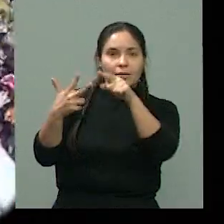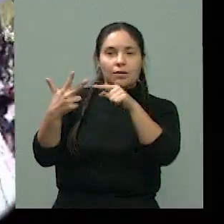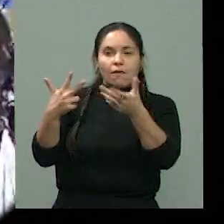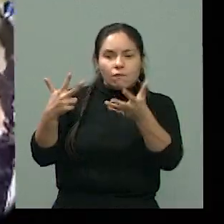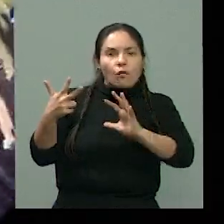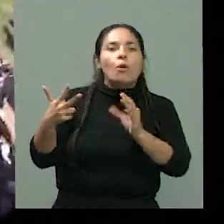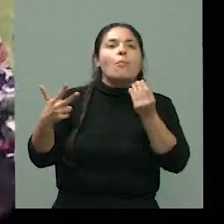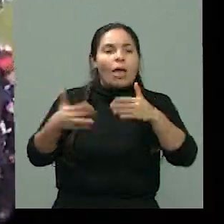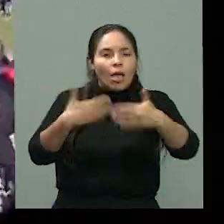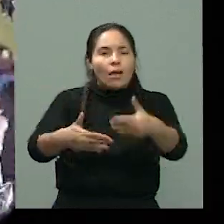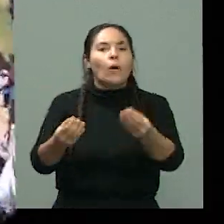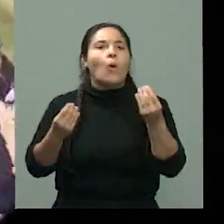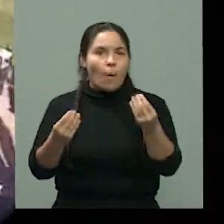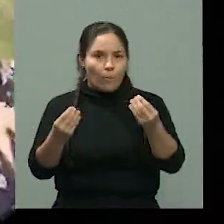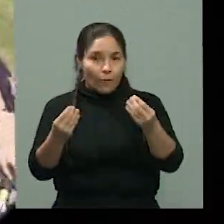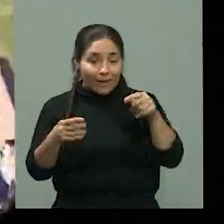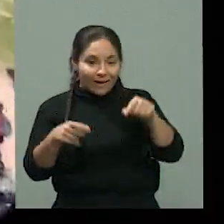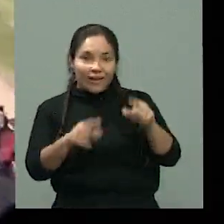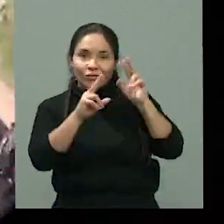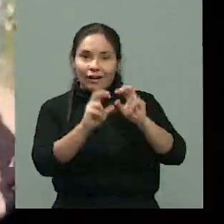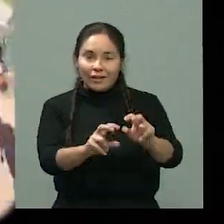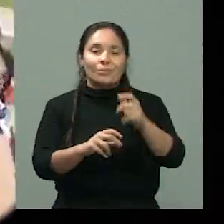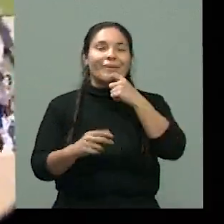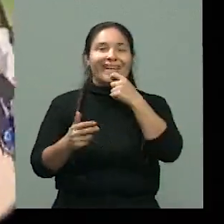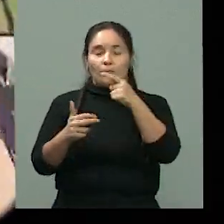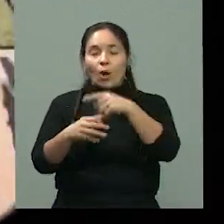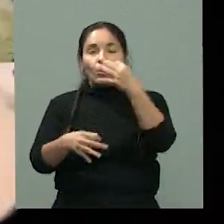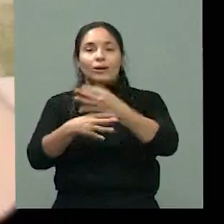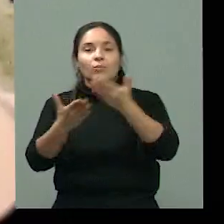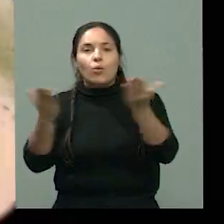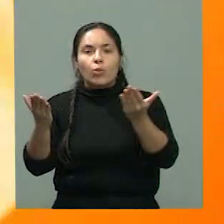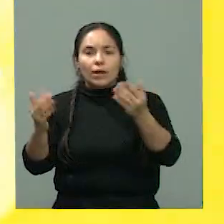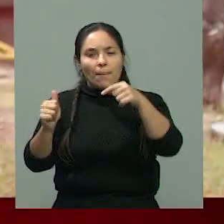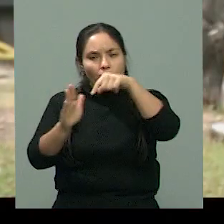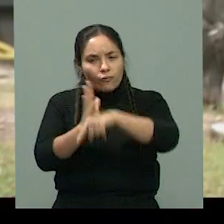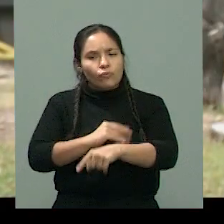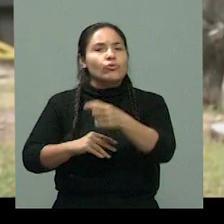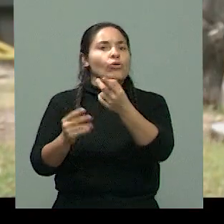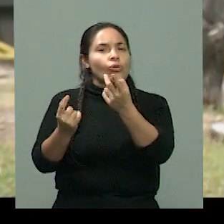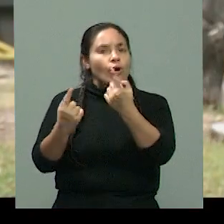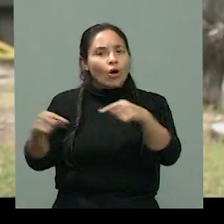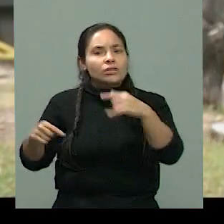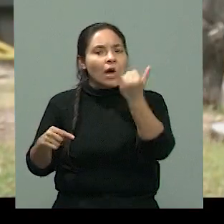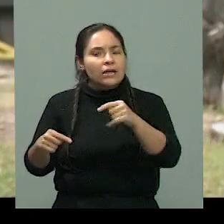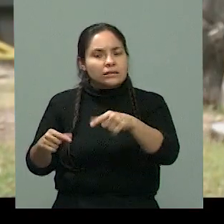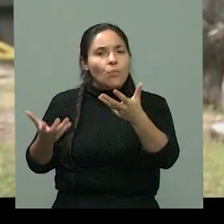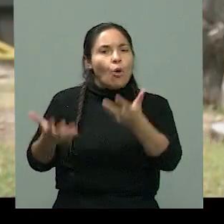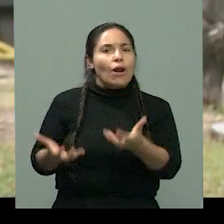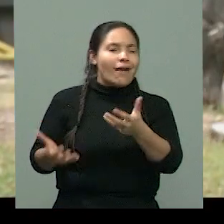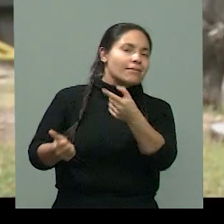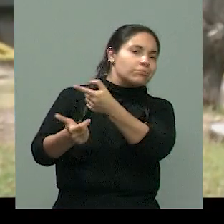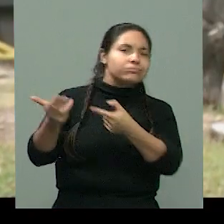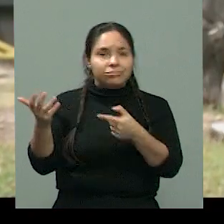tener con la escuela pública, qué cosas nos molestan, es lo que hace diferencia. Y estos espacios de diálogo,